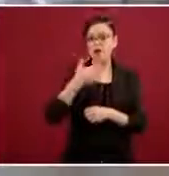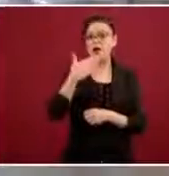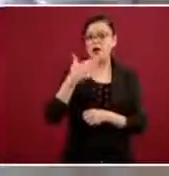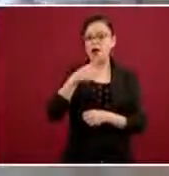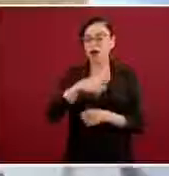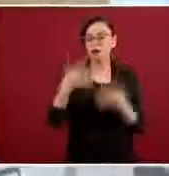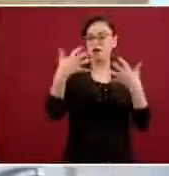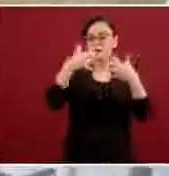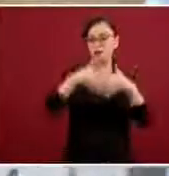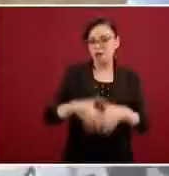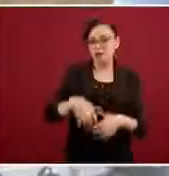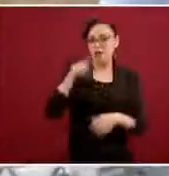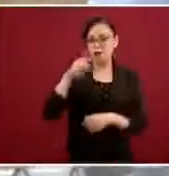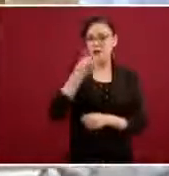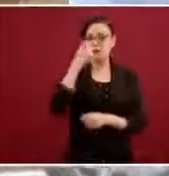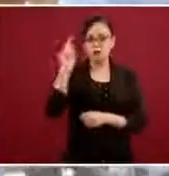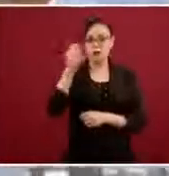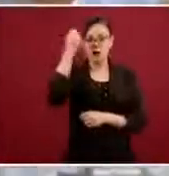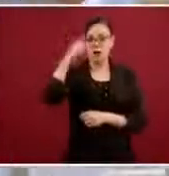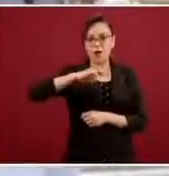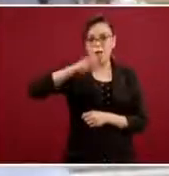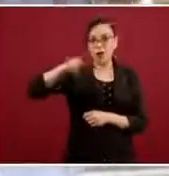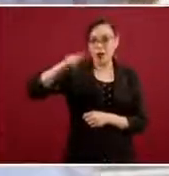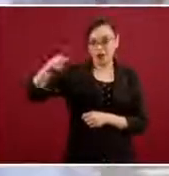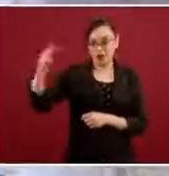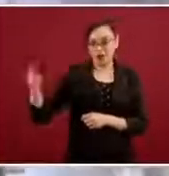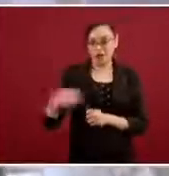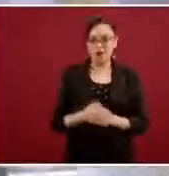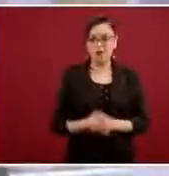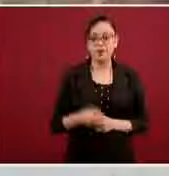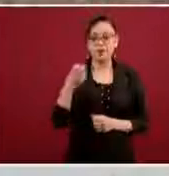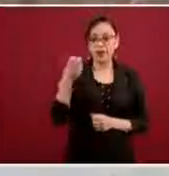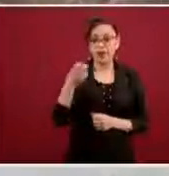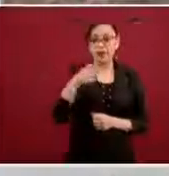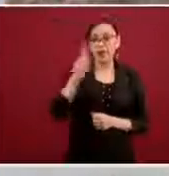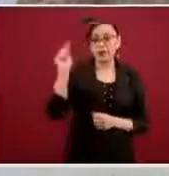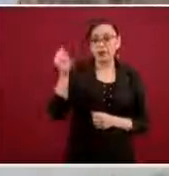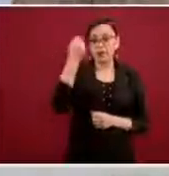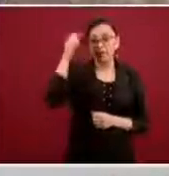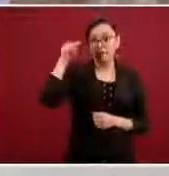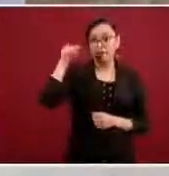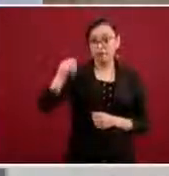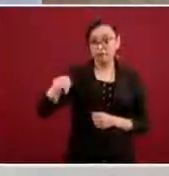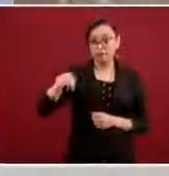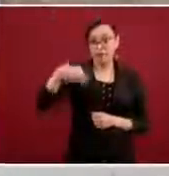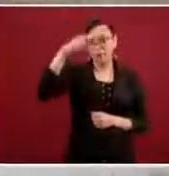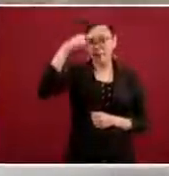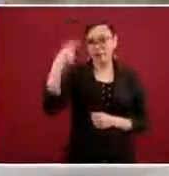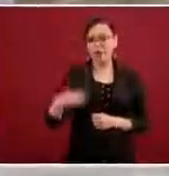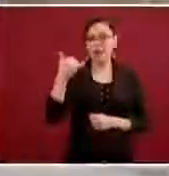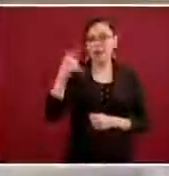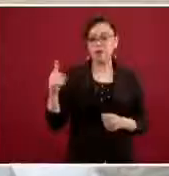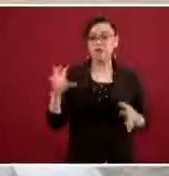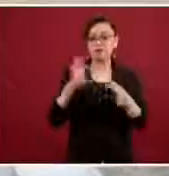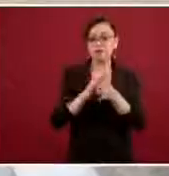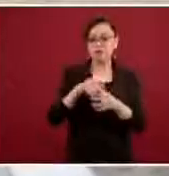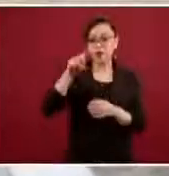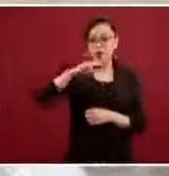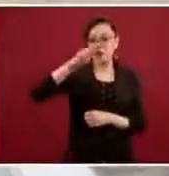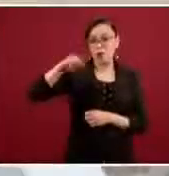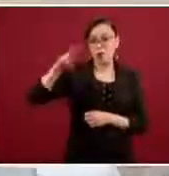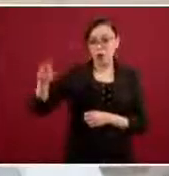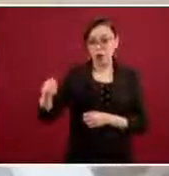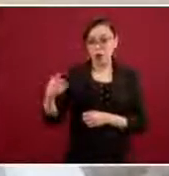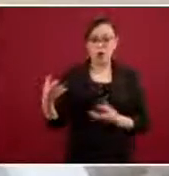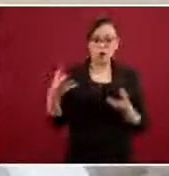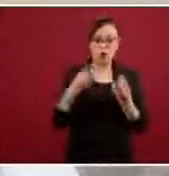Tecnológico de Morelia. De esta manera, el Tecnológico Nacional de México, Instituto Tecnológico de Morelia, fiel a su misión,